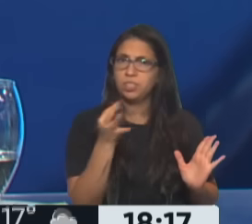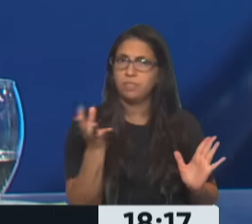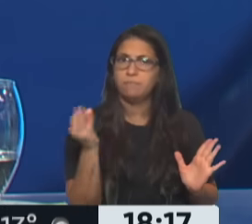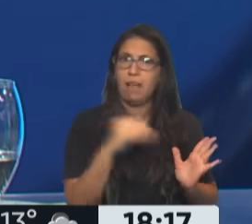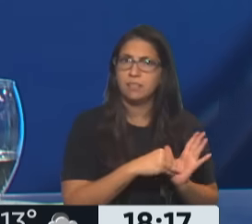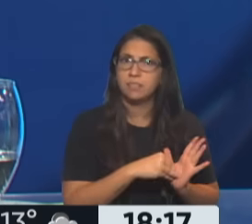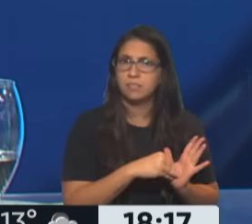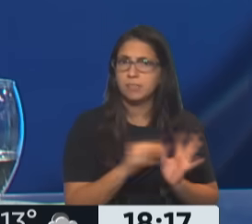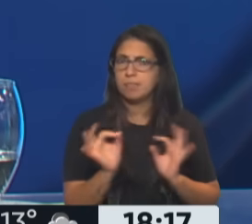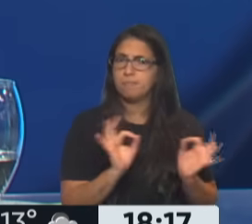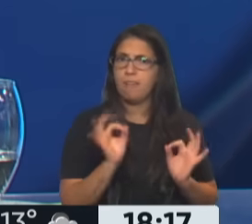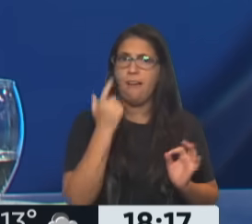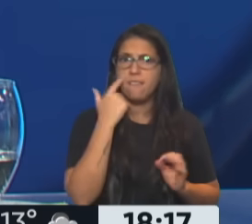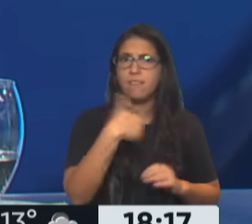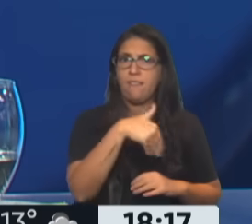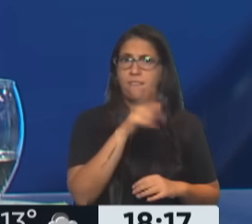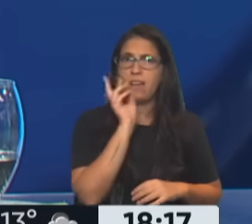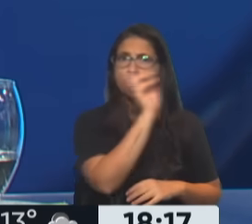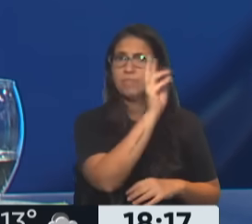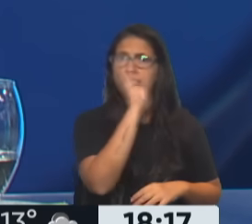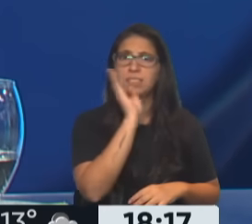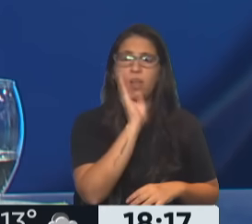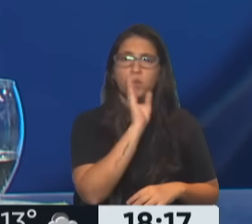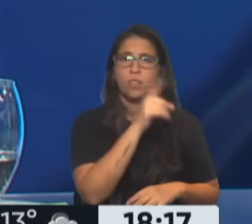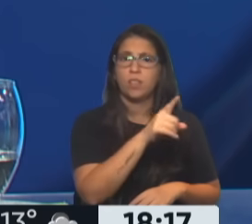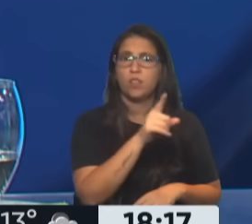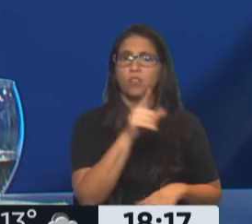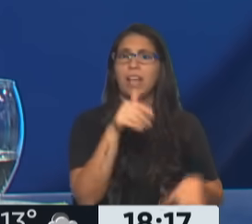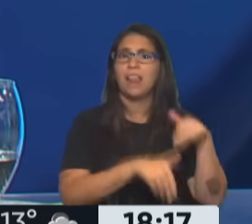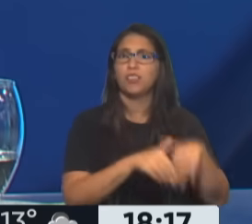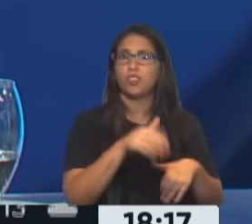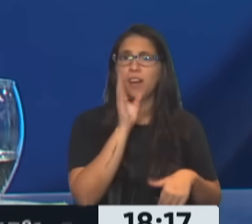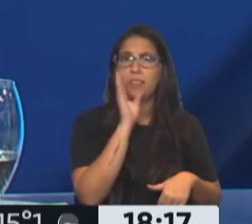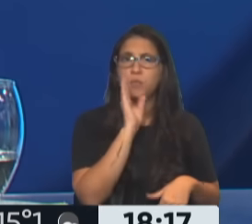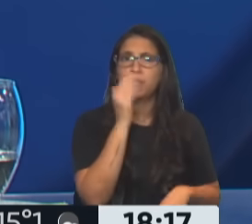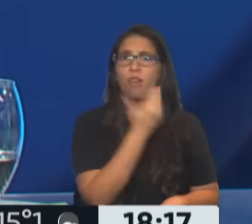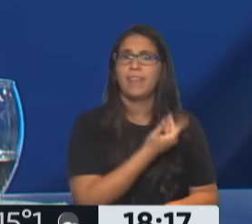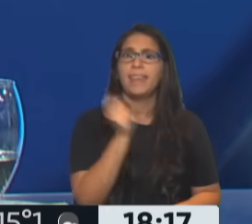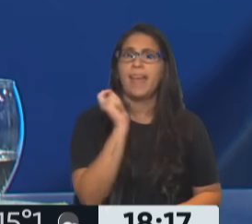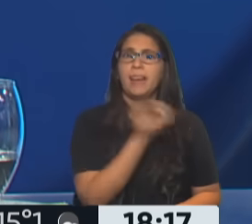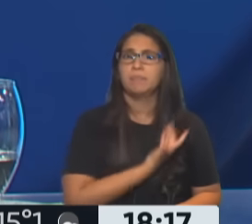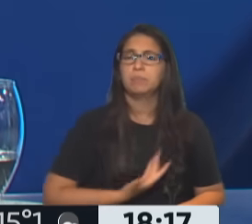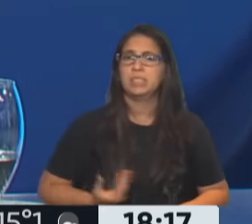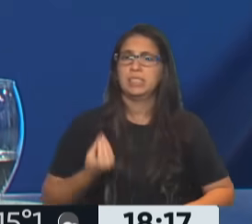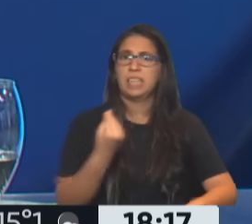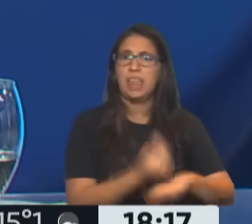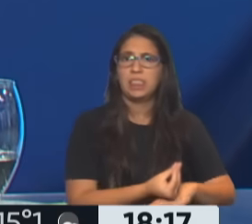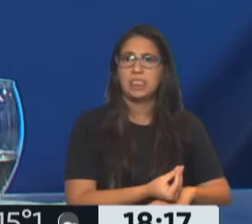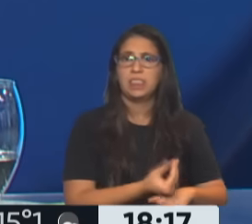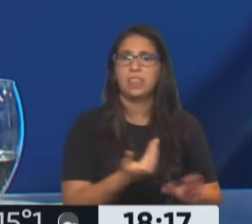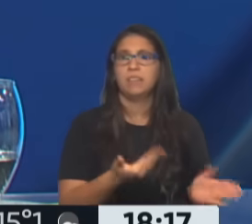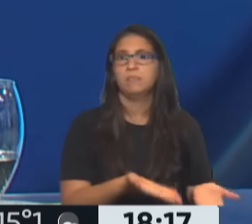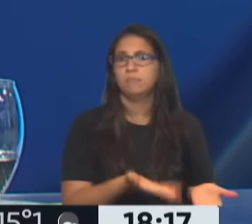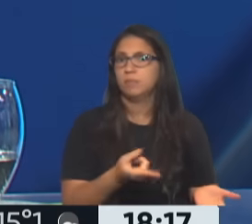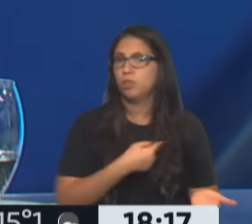además también mirando lo que puede pasar en Estados Unidos en noviembre con las elecciones, ¿no? Y el rol que también puede jugar o quiere